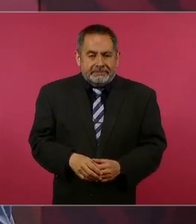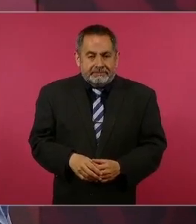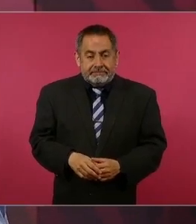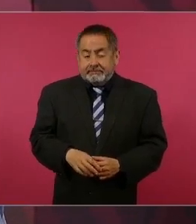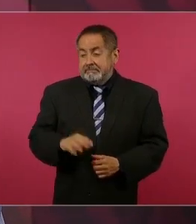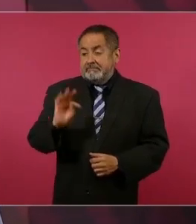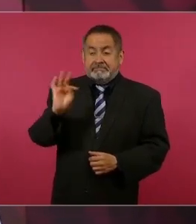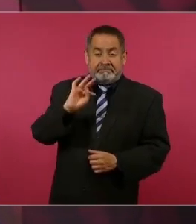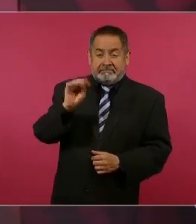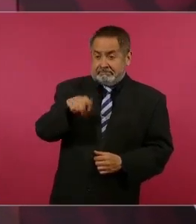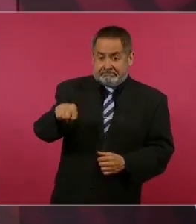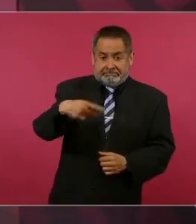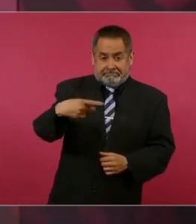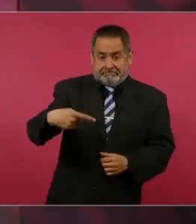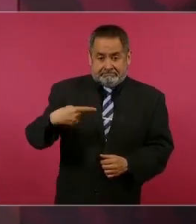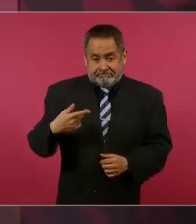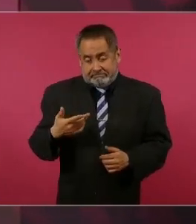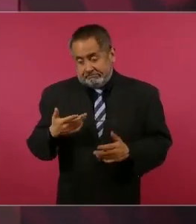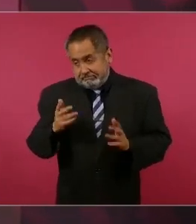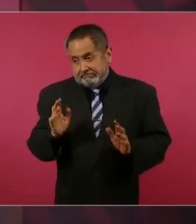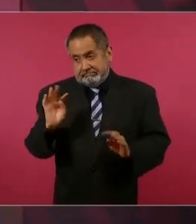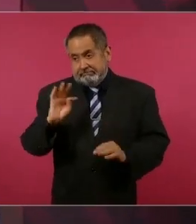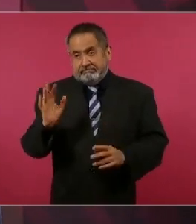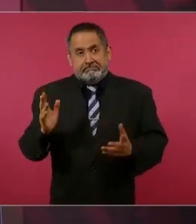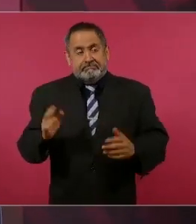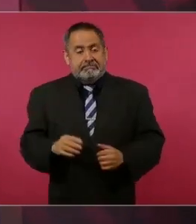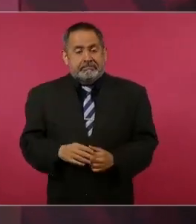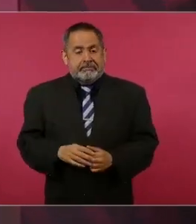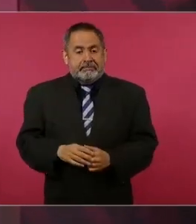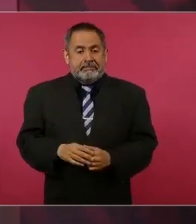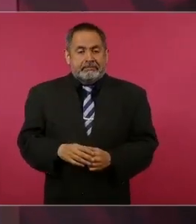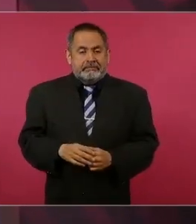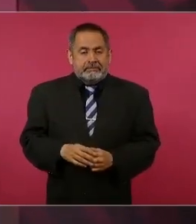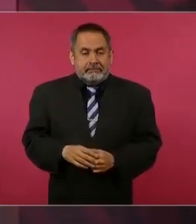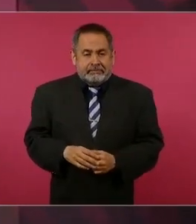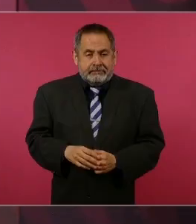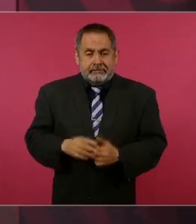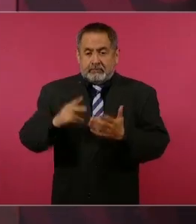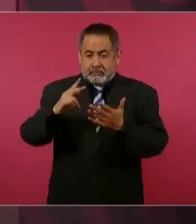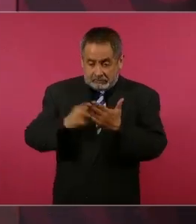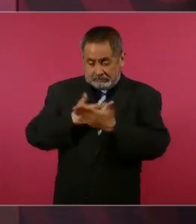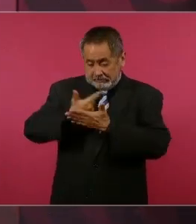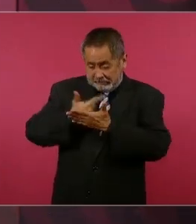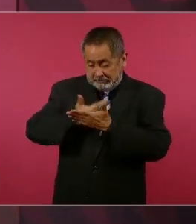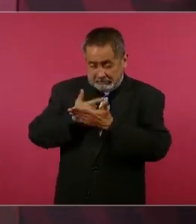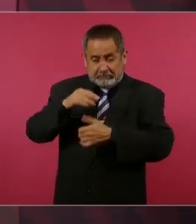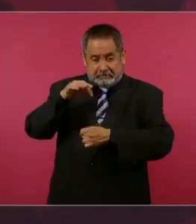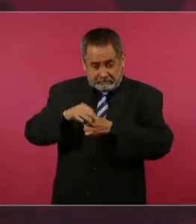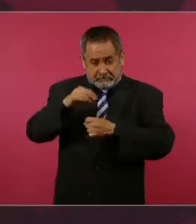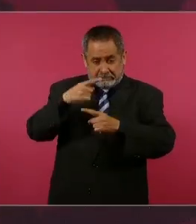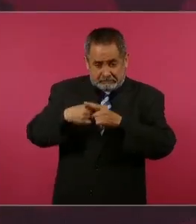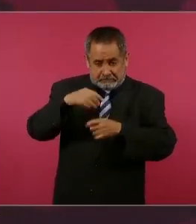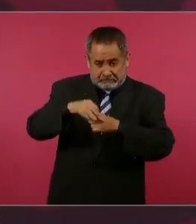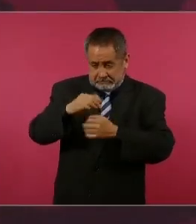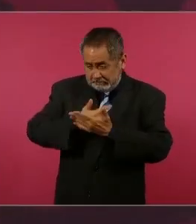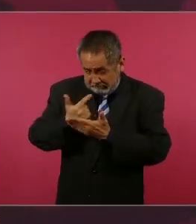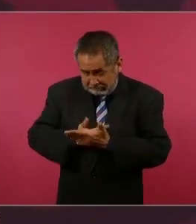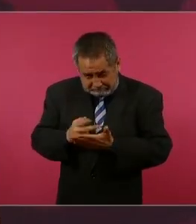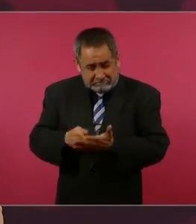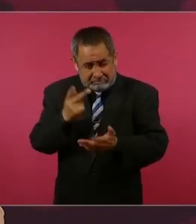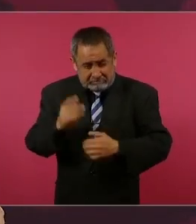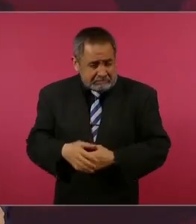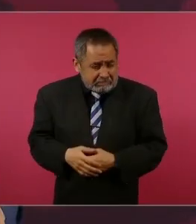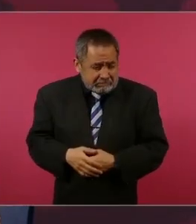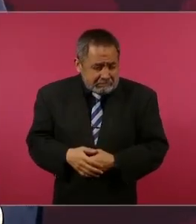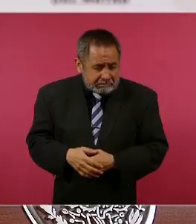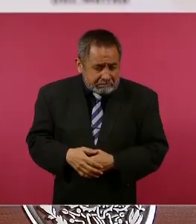preguntan acerca de que se cuenten los votos, pues